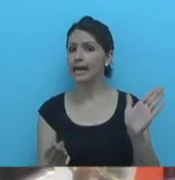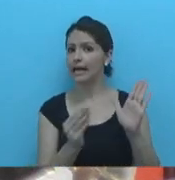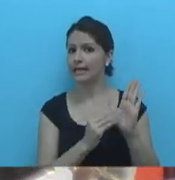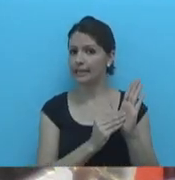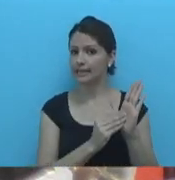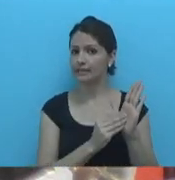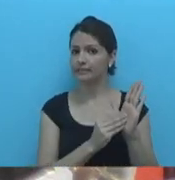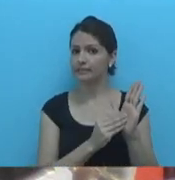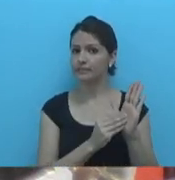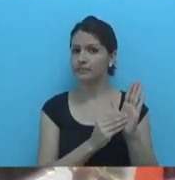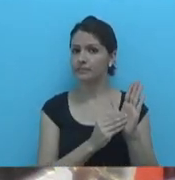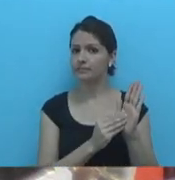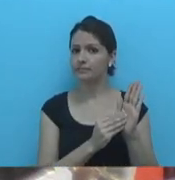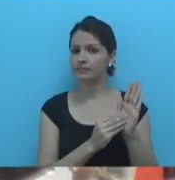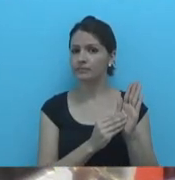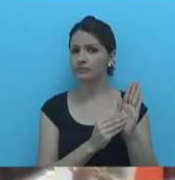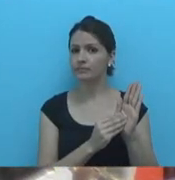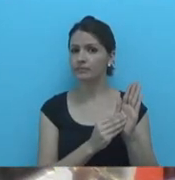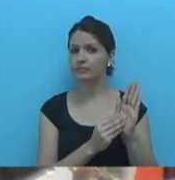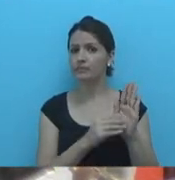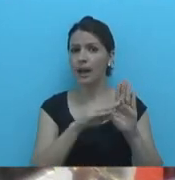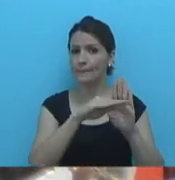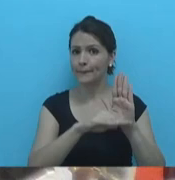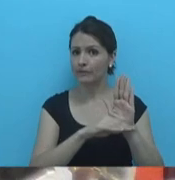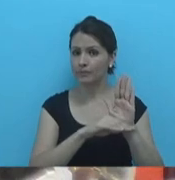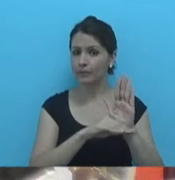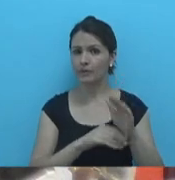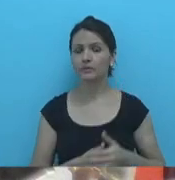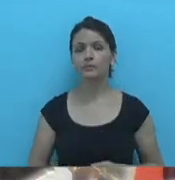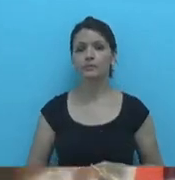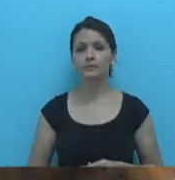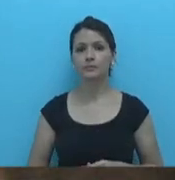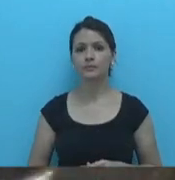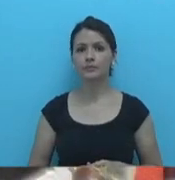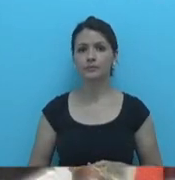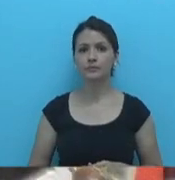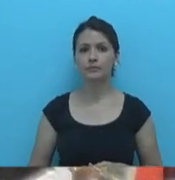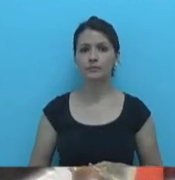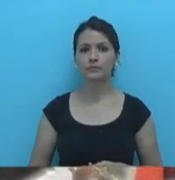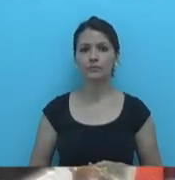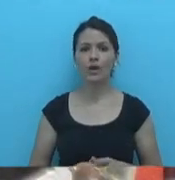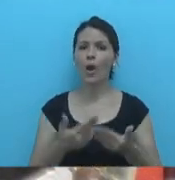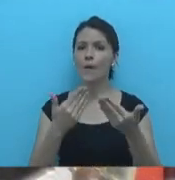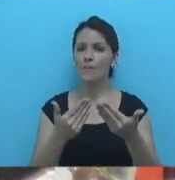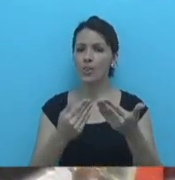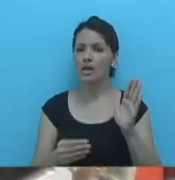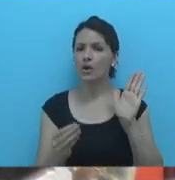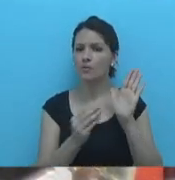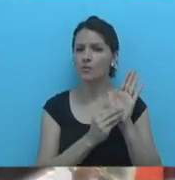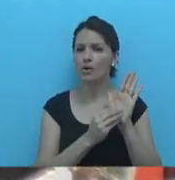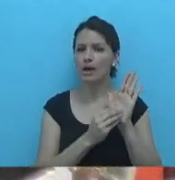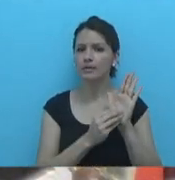leía recién el señor secretario, estaba en el párrafo primero, pero en el segundo artículo, tratar de que también se incorpore, de que